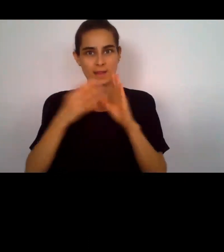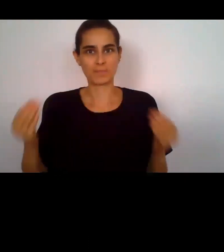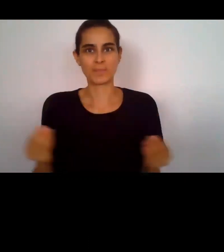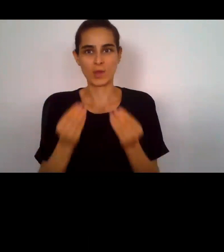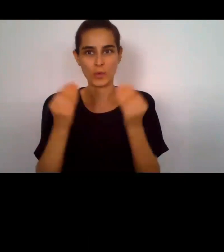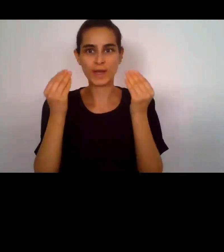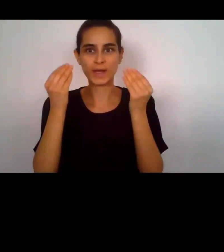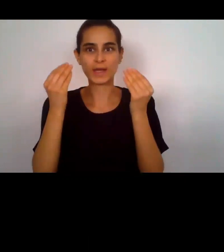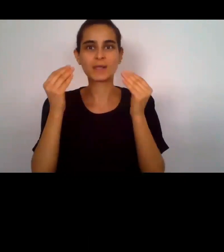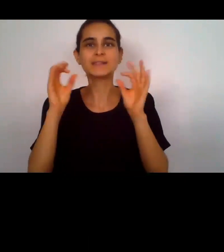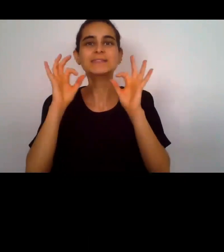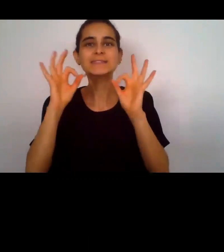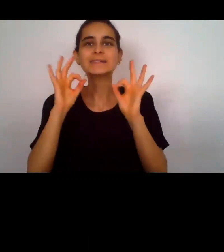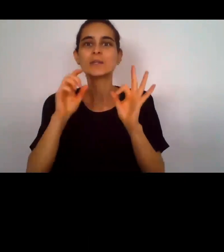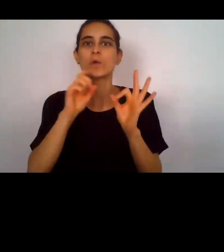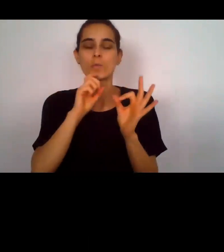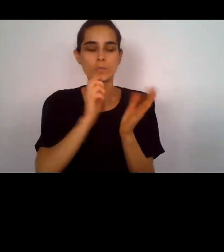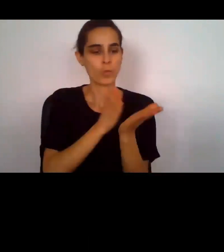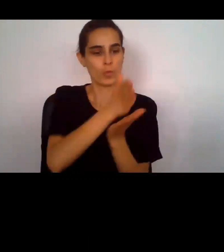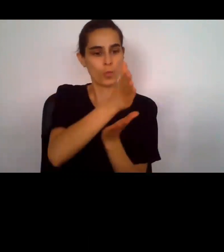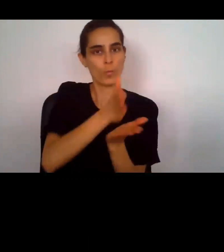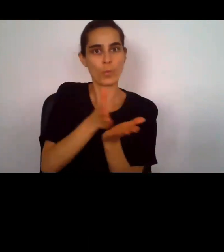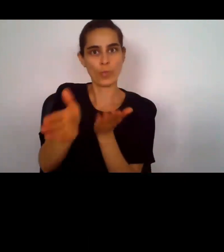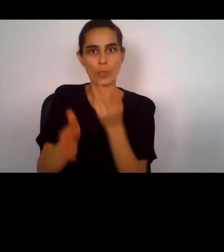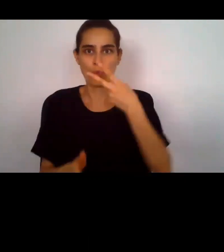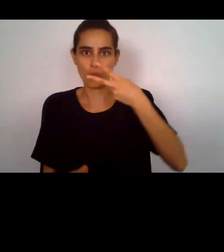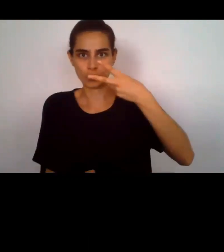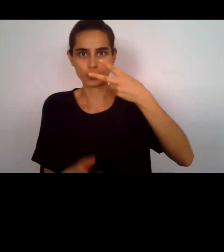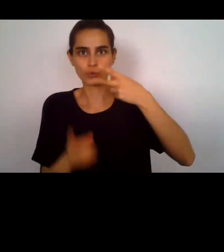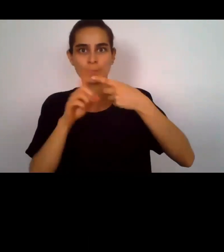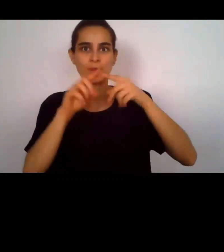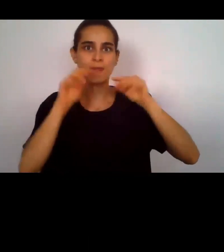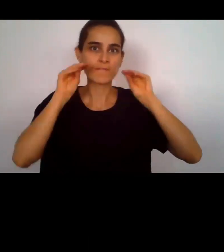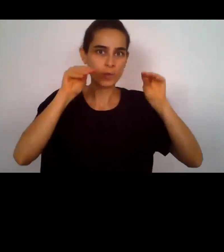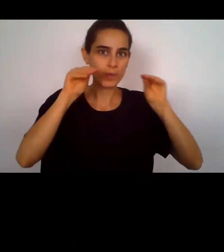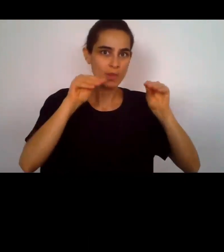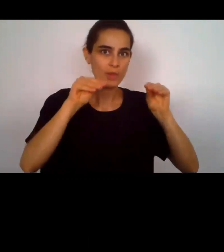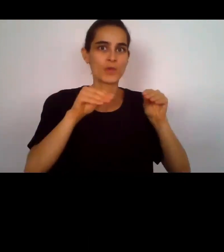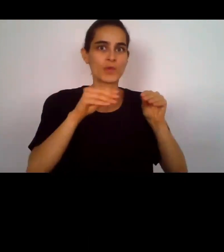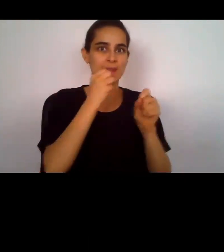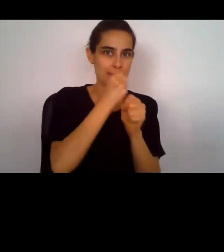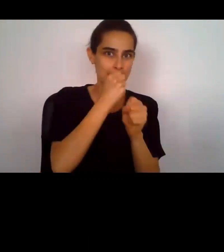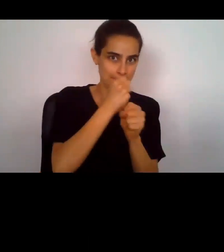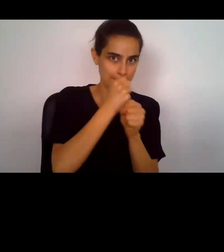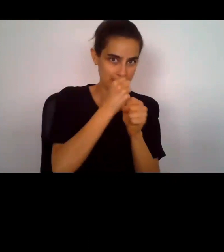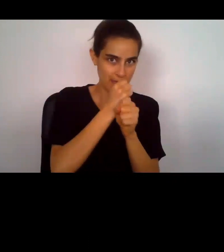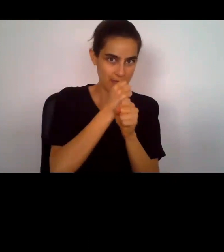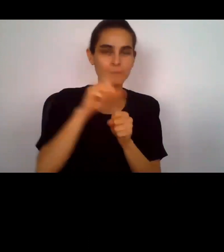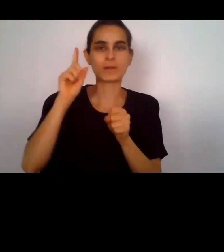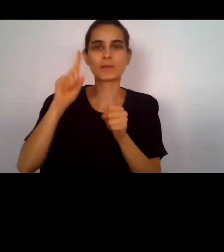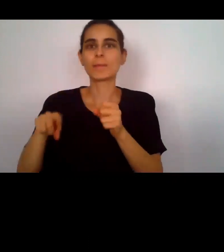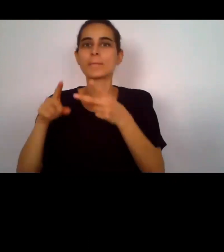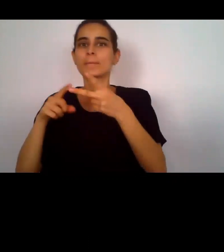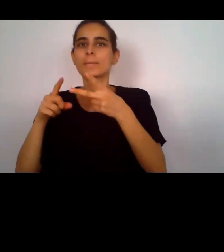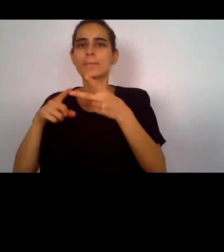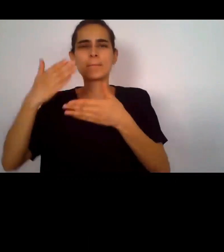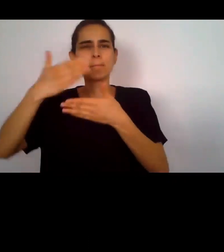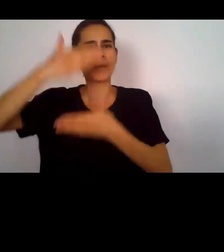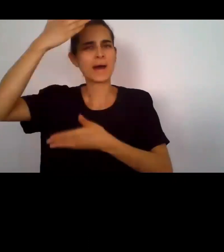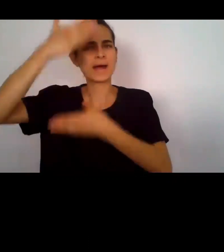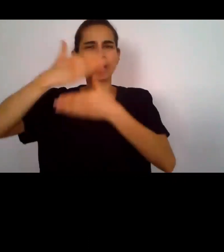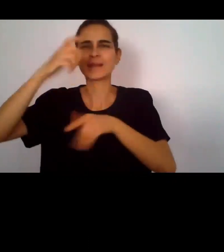dos líneas de actuación, la de formación y empleo y la de eliminación de todo tipo de barreras, ya